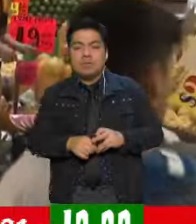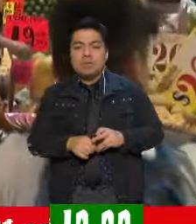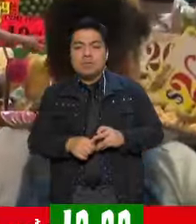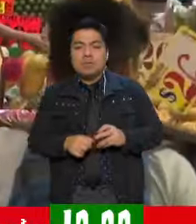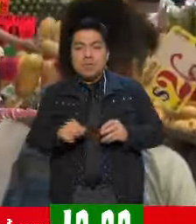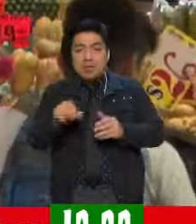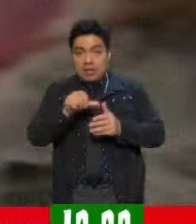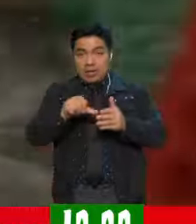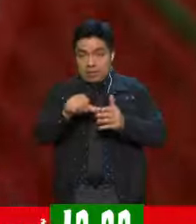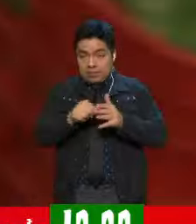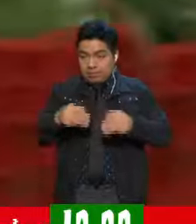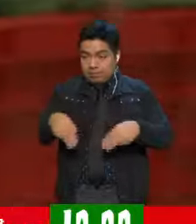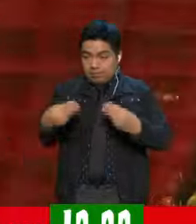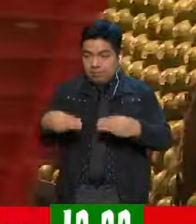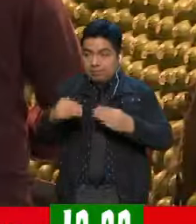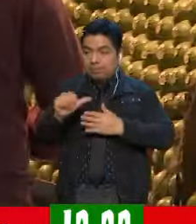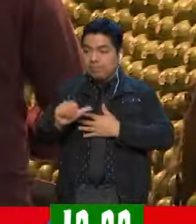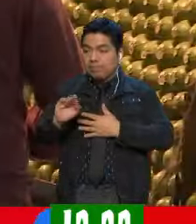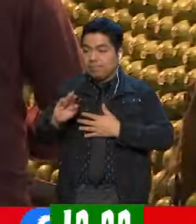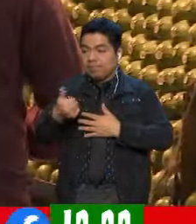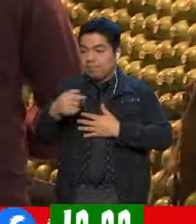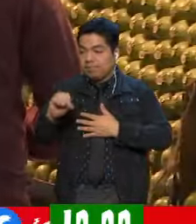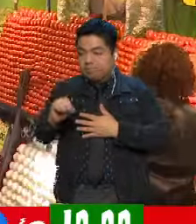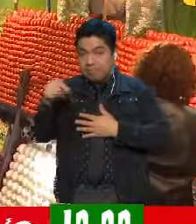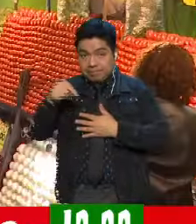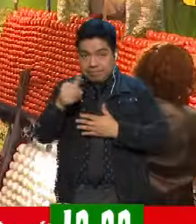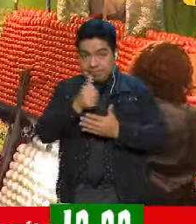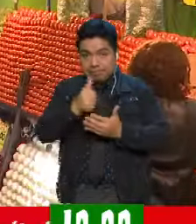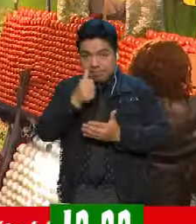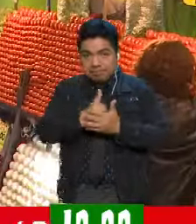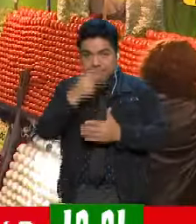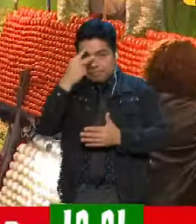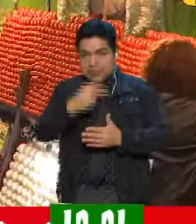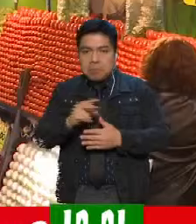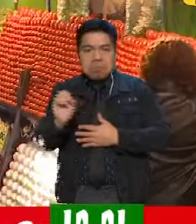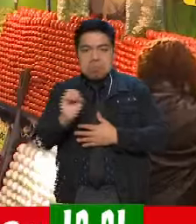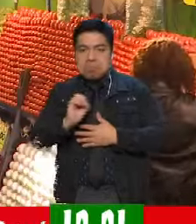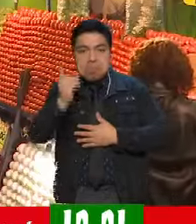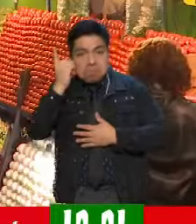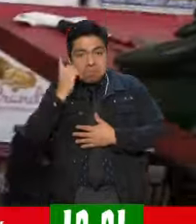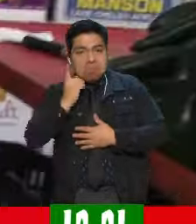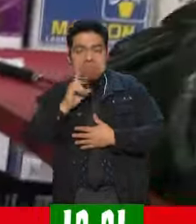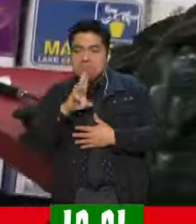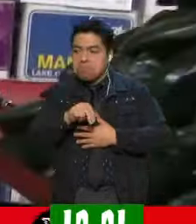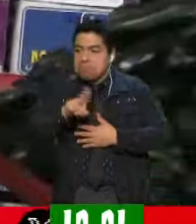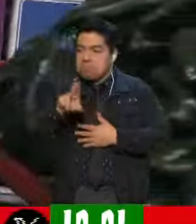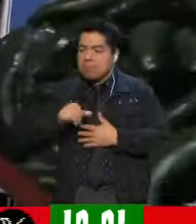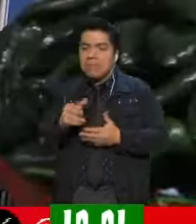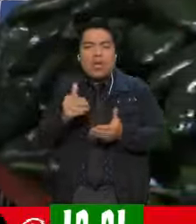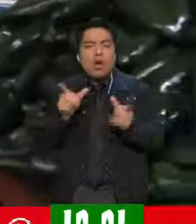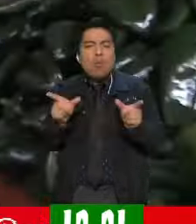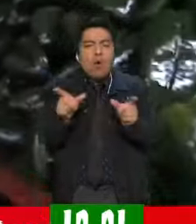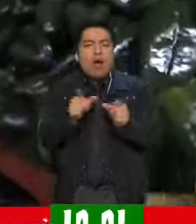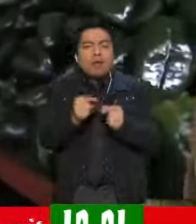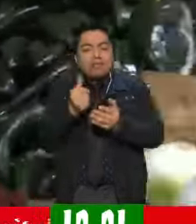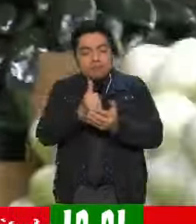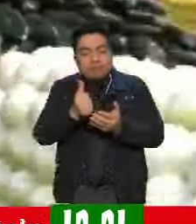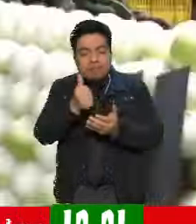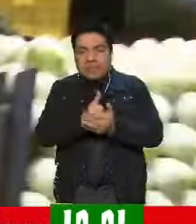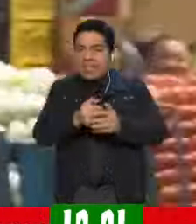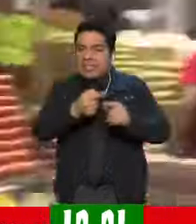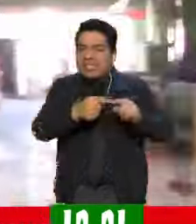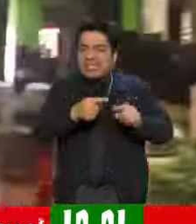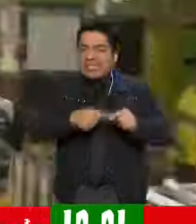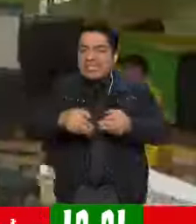la Central de Abasto es uno de los pocos lugares de la Ciudad de México en el que nunca se duerme es como una pequeña ciudad en la que se puede encontrar de